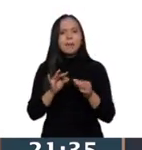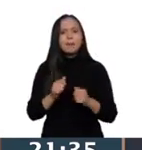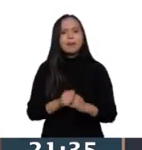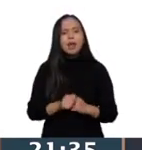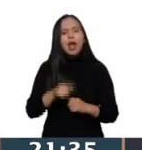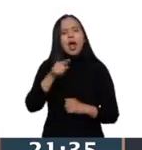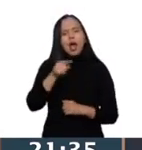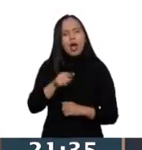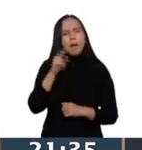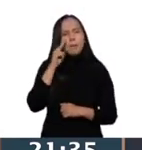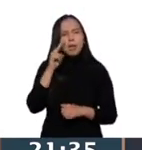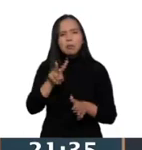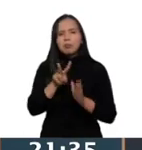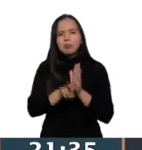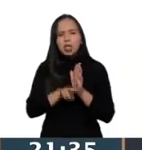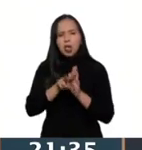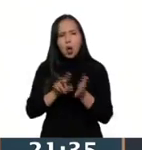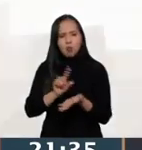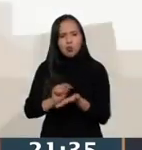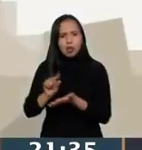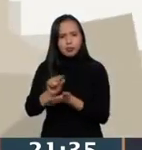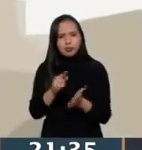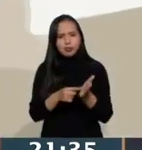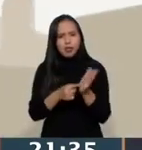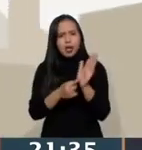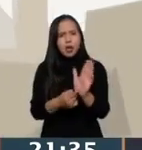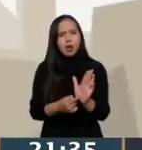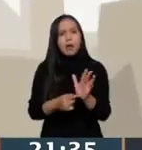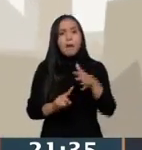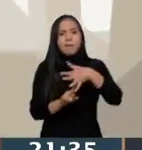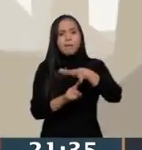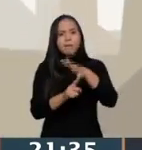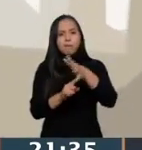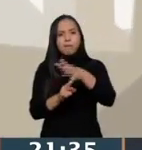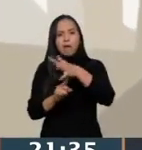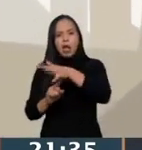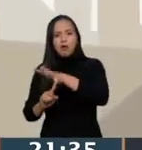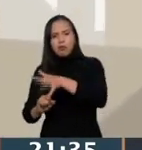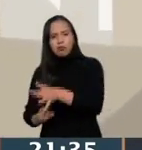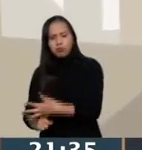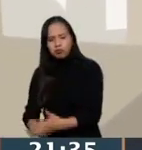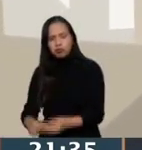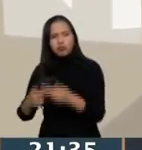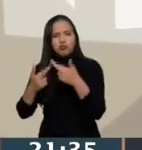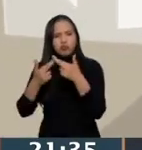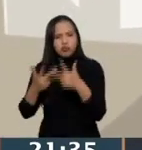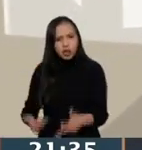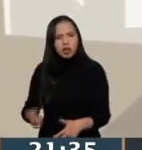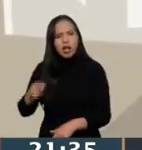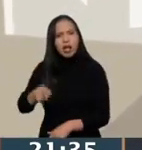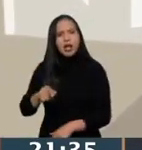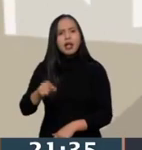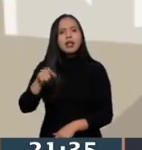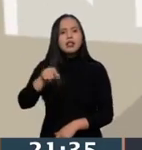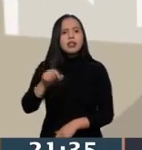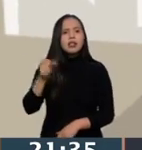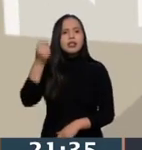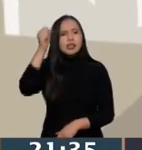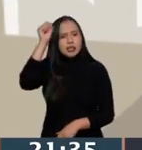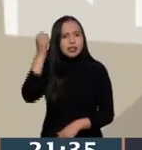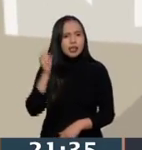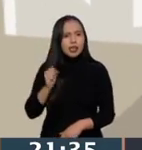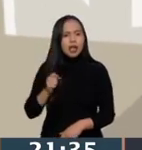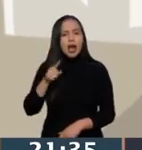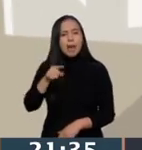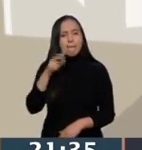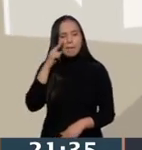todo mundo subió el mismo video, que se había caído un helicóptero en Culiacán, Sinaloa, que se había